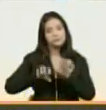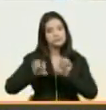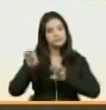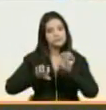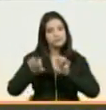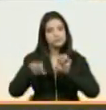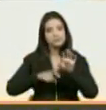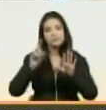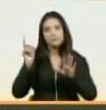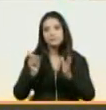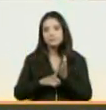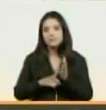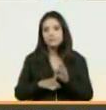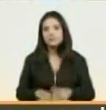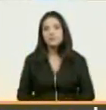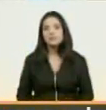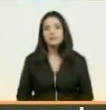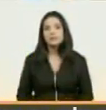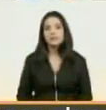puedo calificar porque